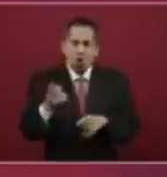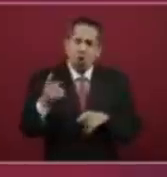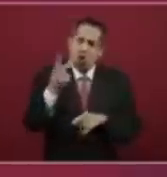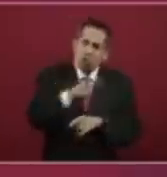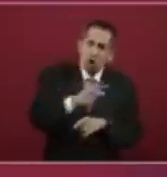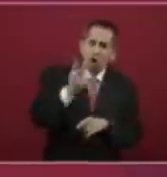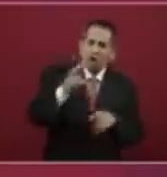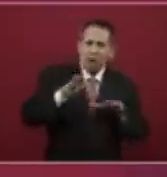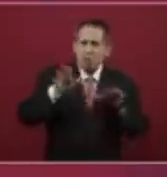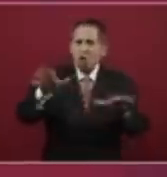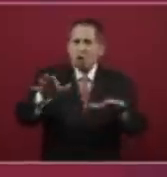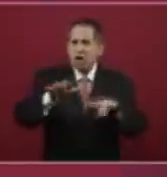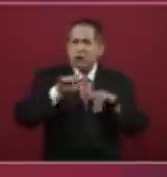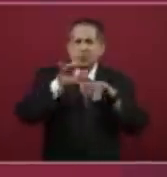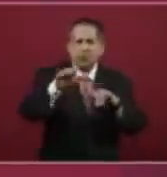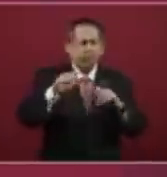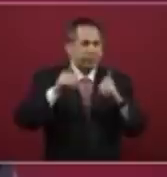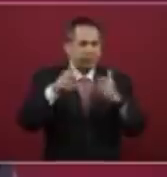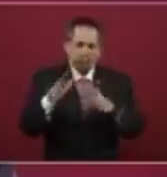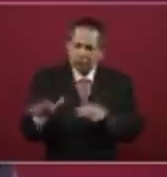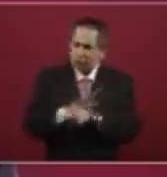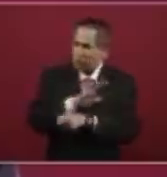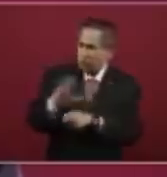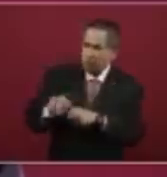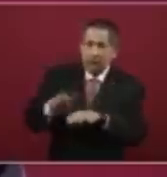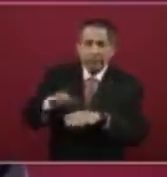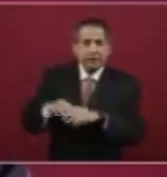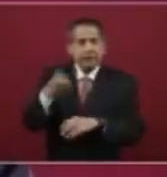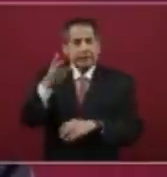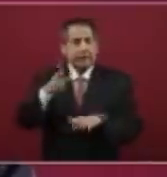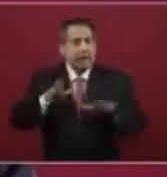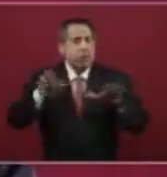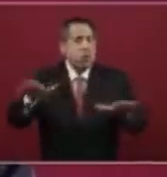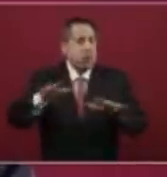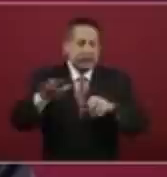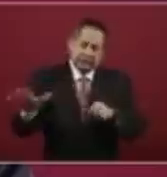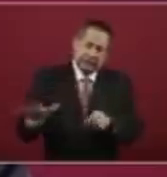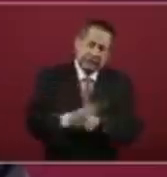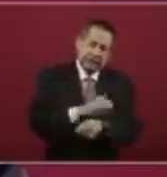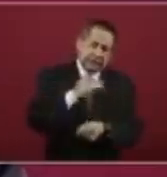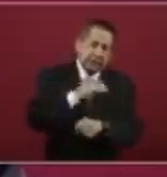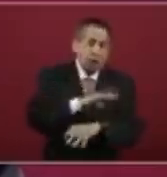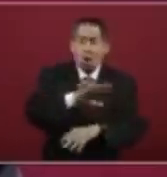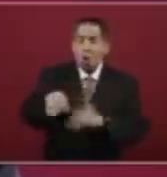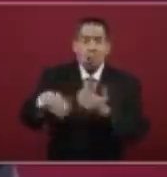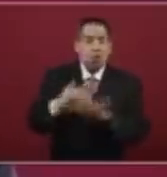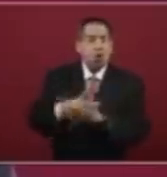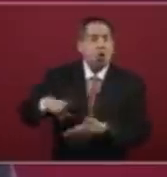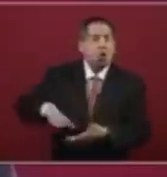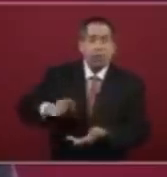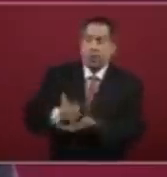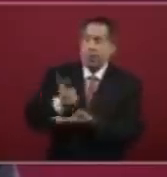2 aviones, a veces hasta 3, todo pagado.